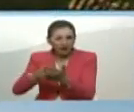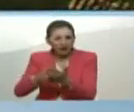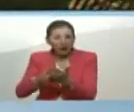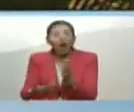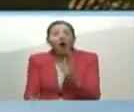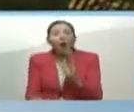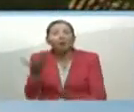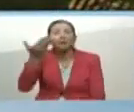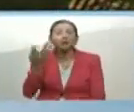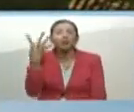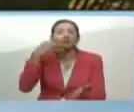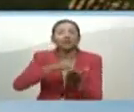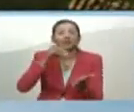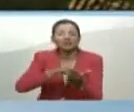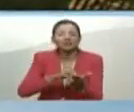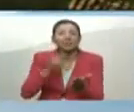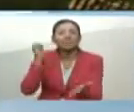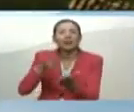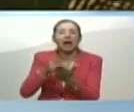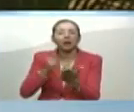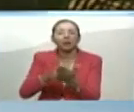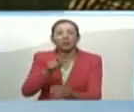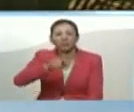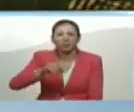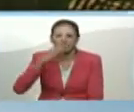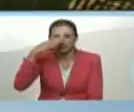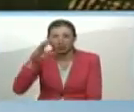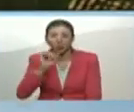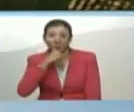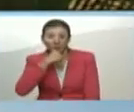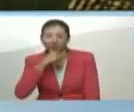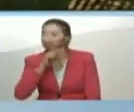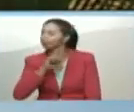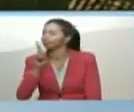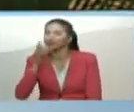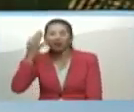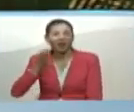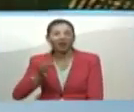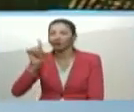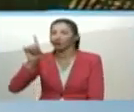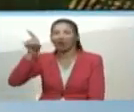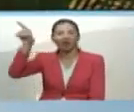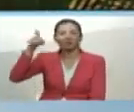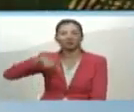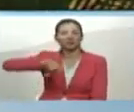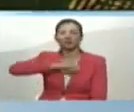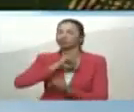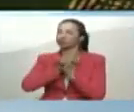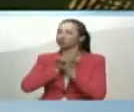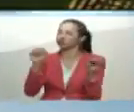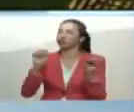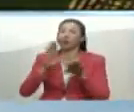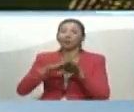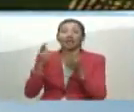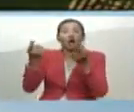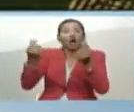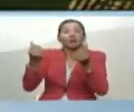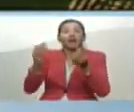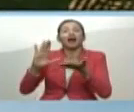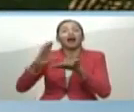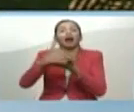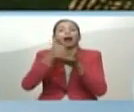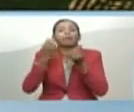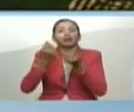aumente 4 veces las pensiones en un año a los pensionados, que le demos otros aportes y apoyo, imposible, porque es una economía